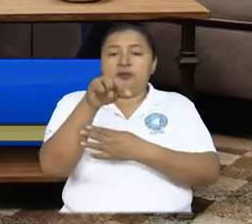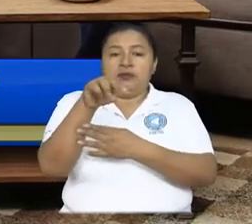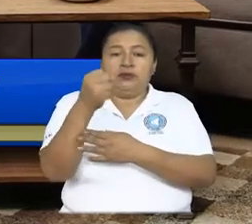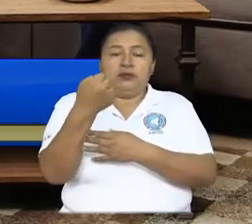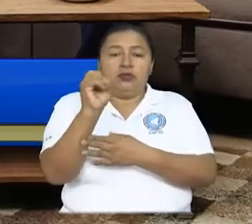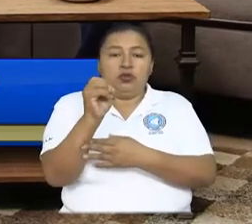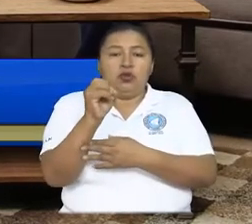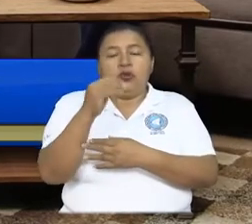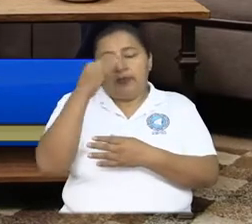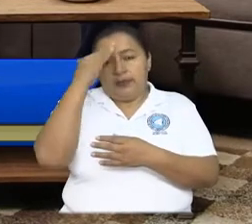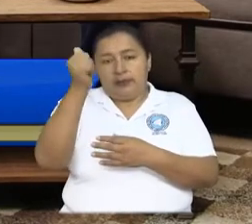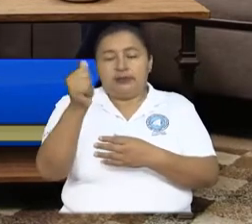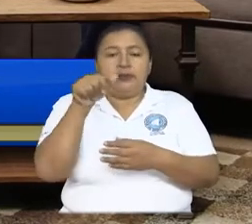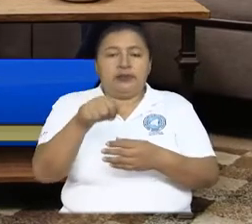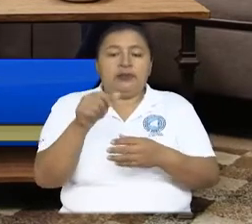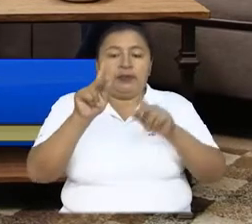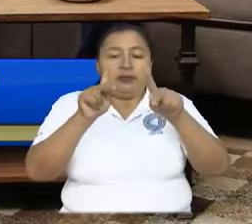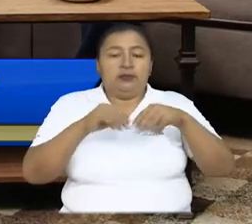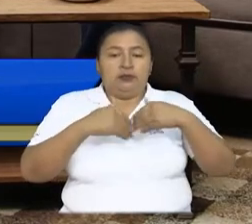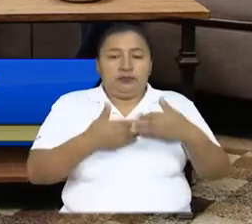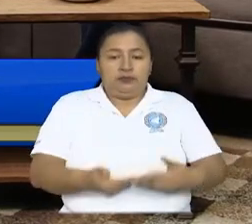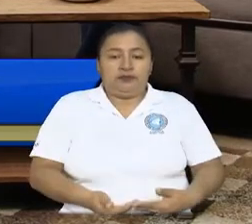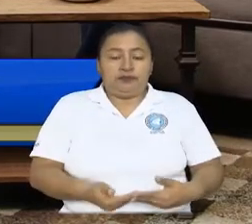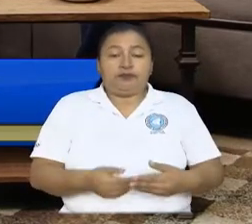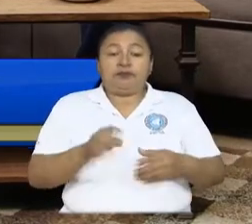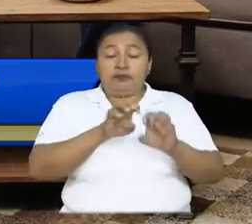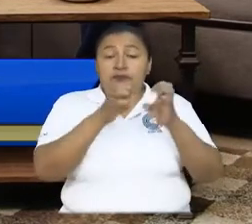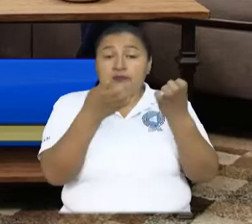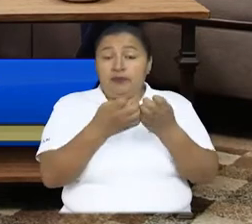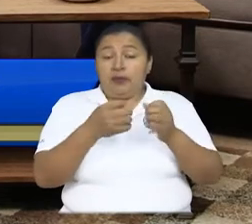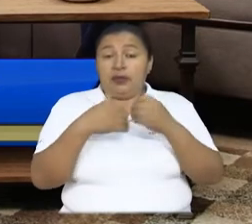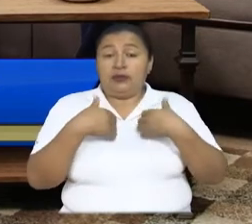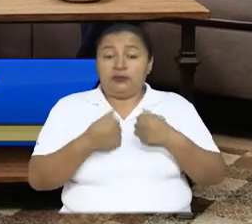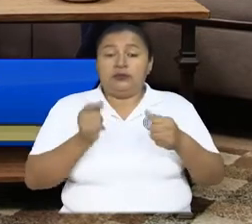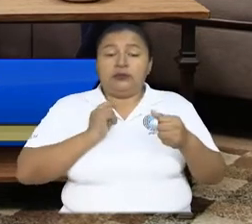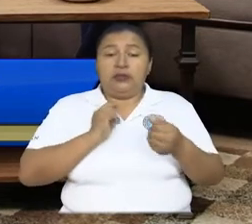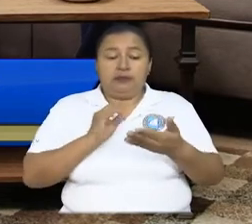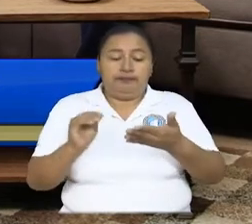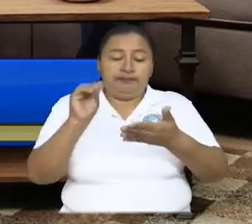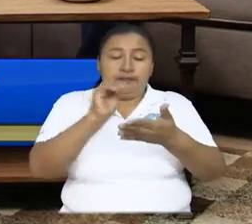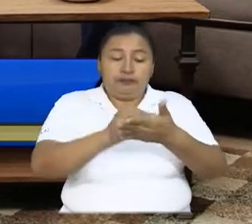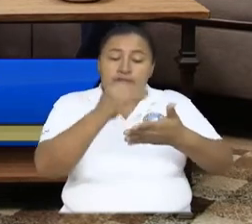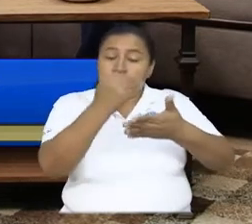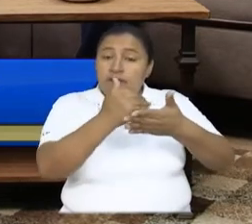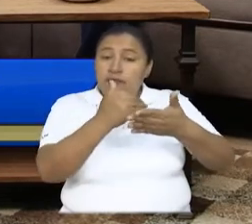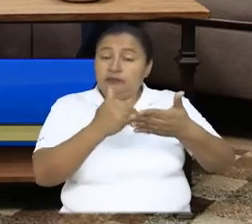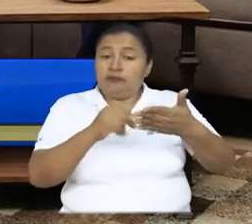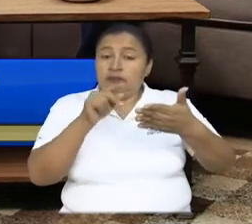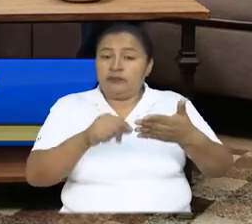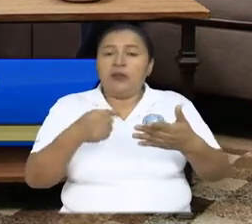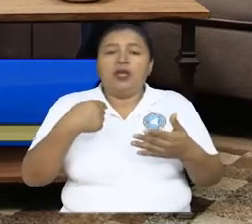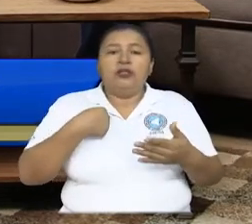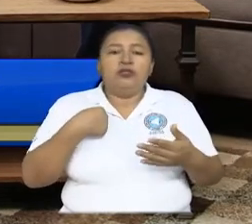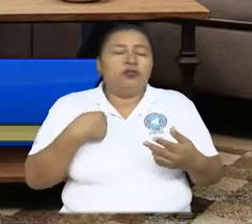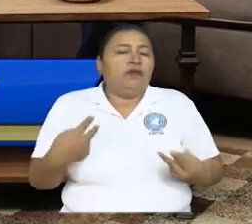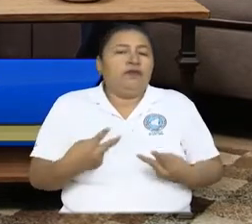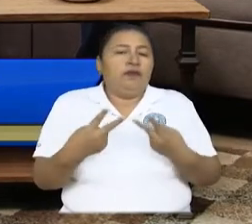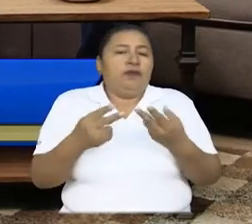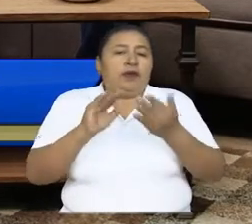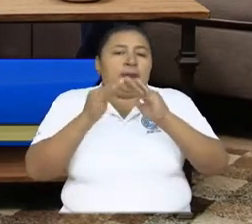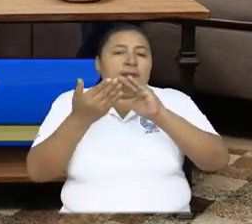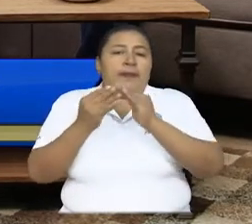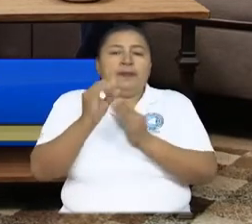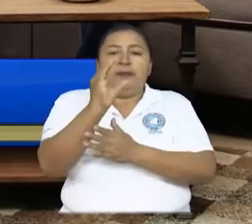la embarazada el equipo de salud familiar y comunitario lleva ese censo gerencial si yo vivo en el barrio camilo